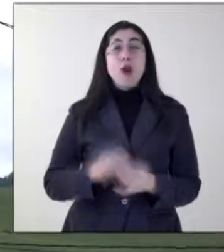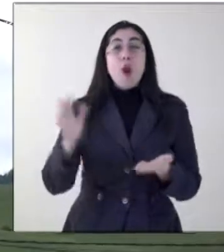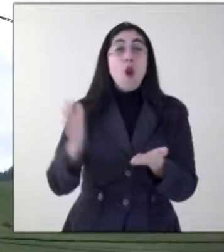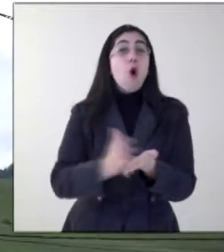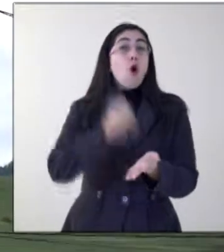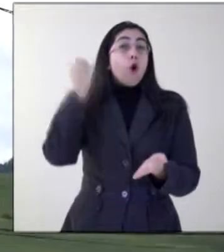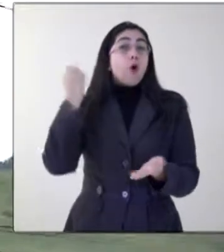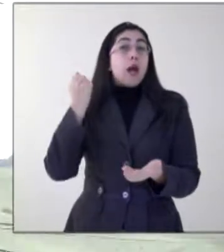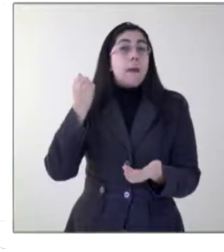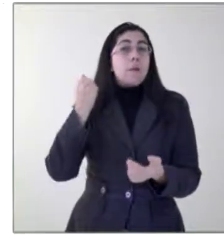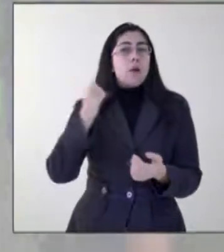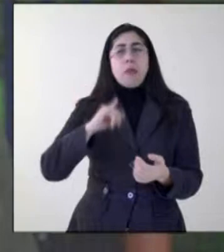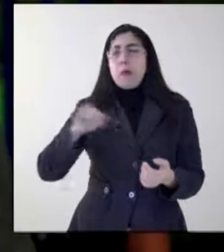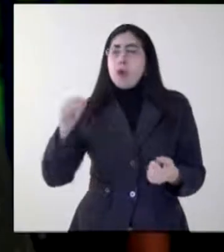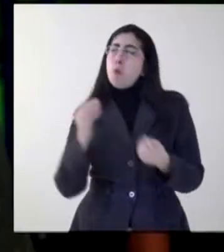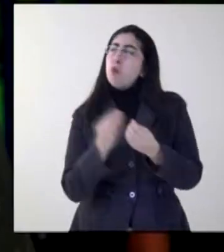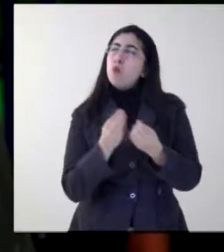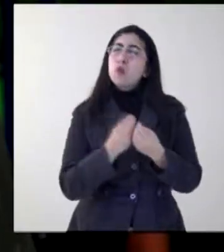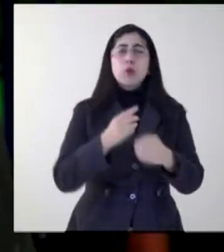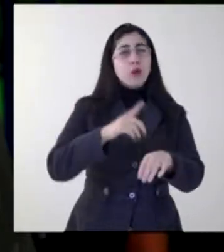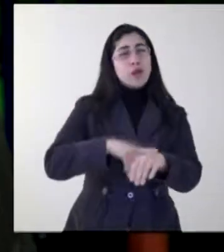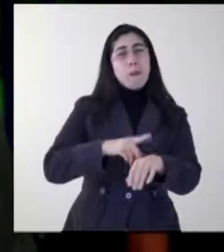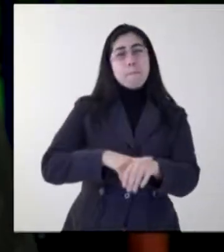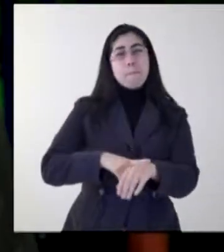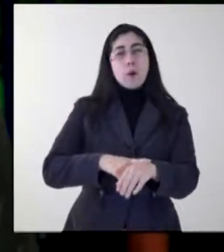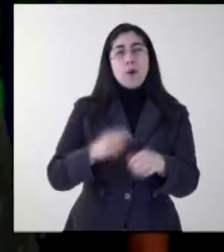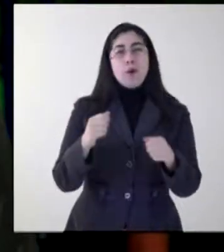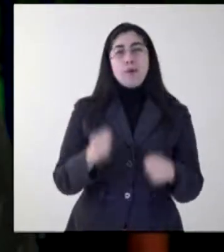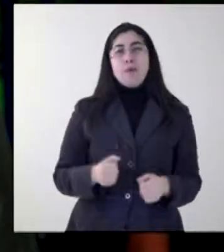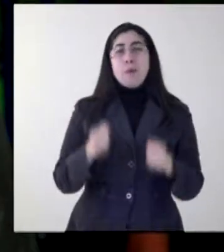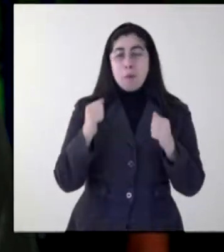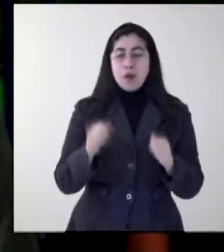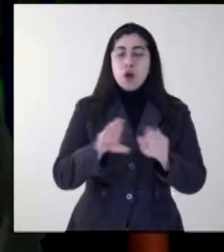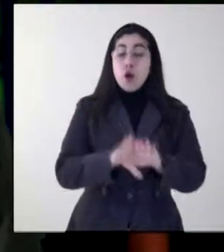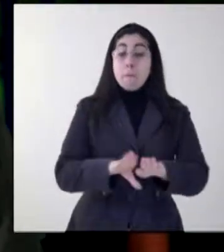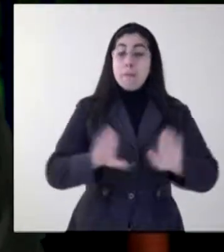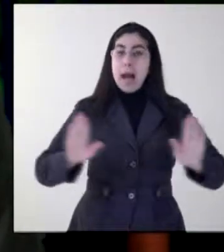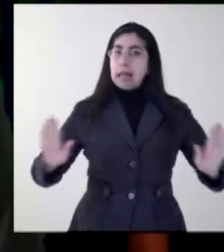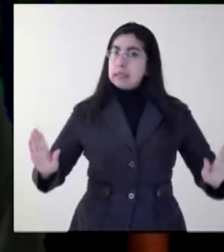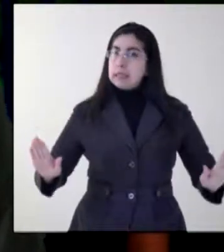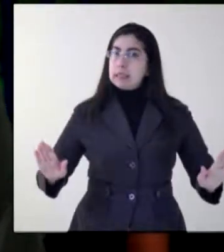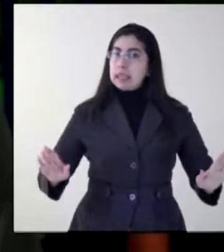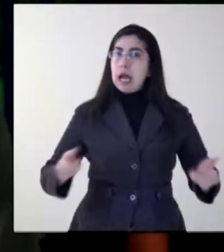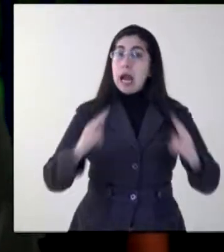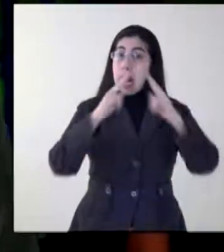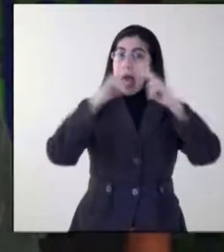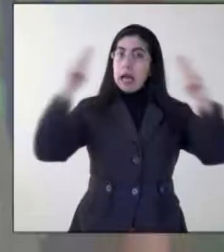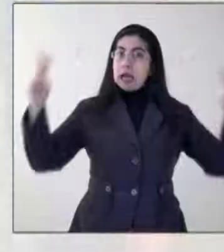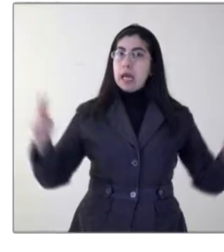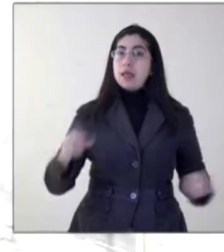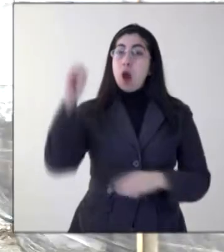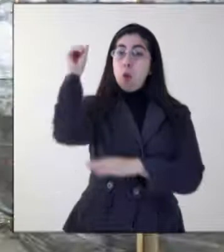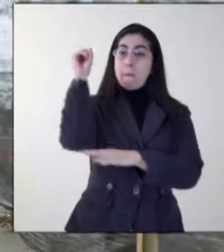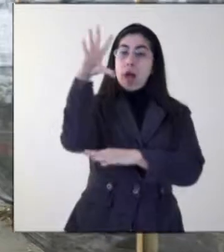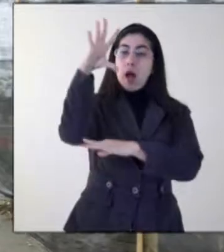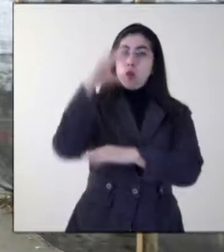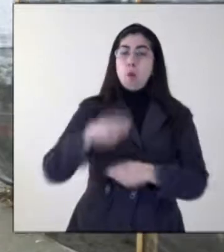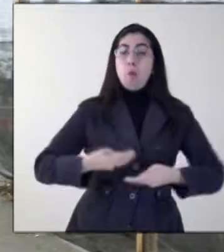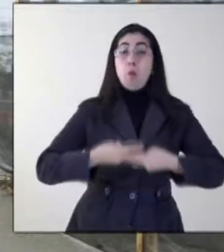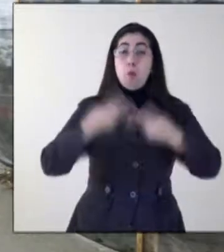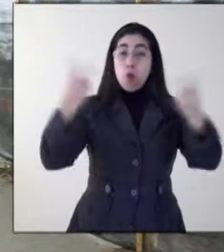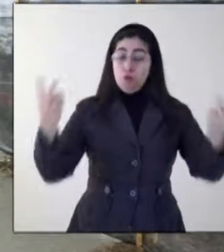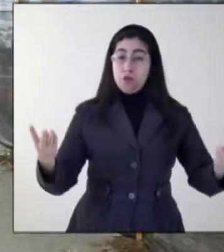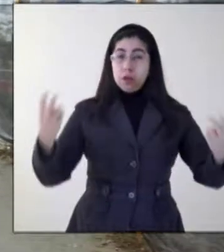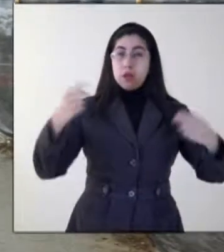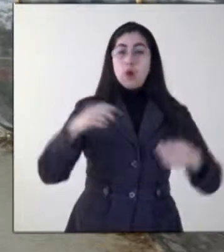Logramos, después de mucho tiempo, poder normalizar la red de alumbrado público y red de baja tensión